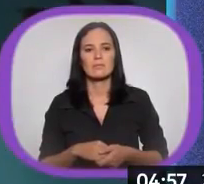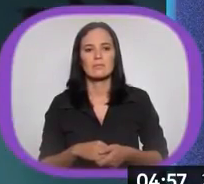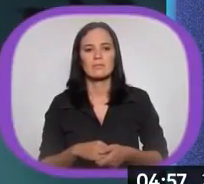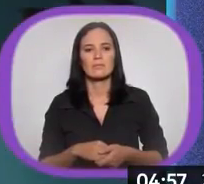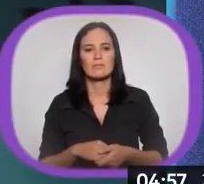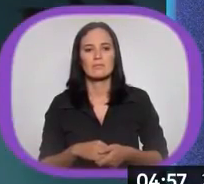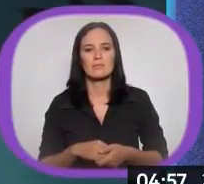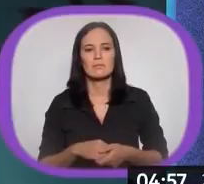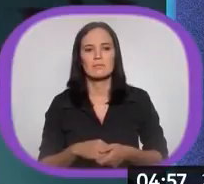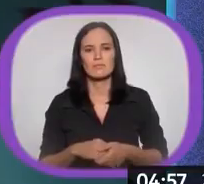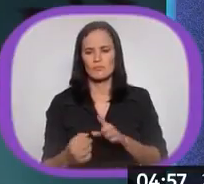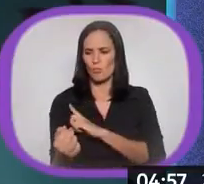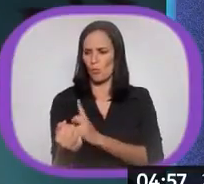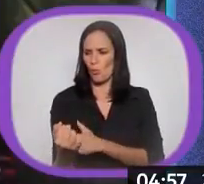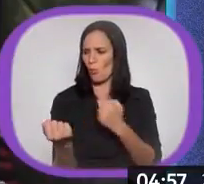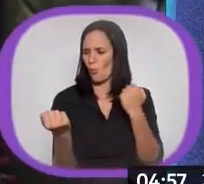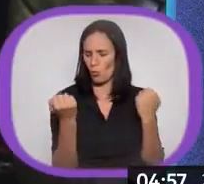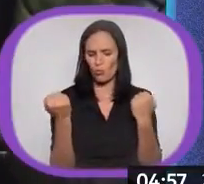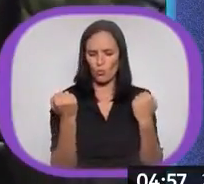¡He vuelto a ser el mismo de antes!